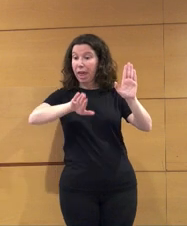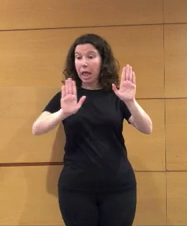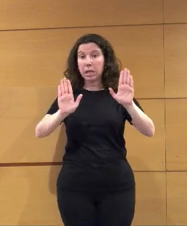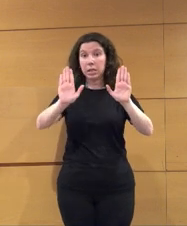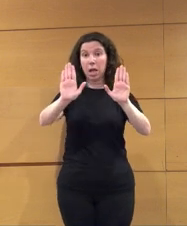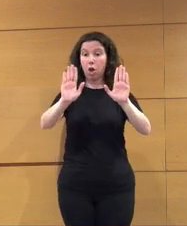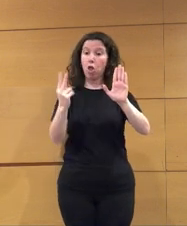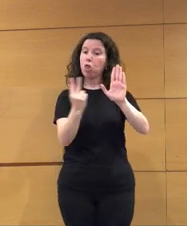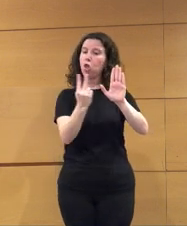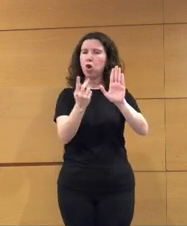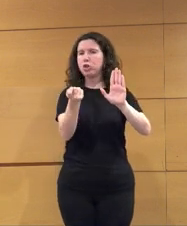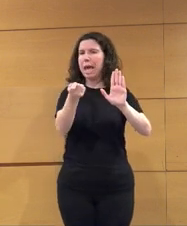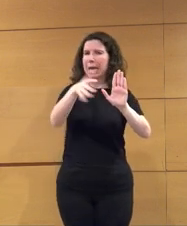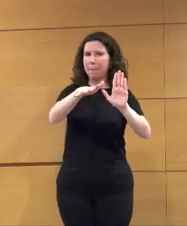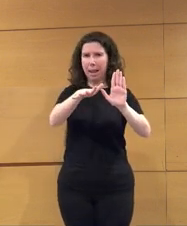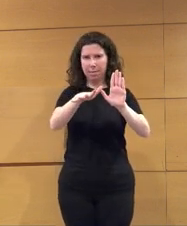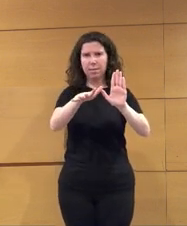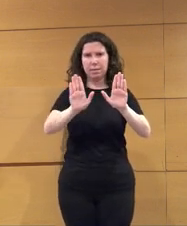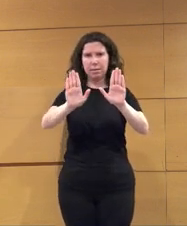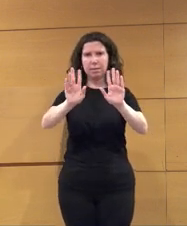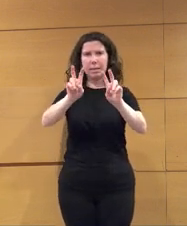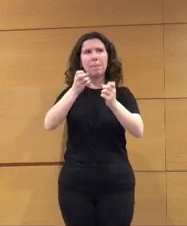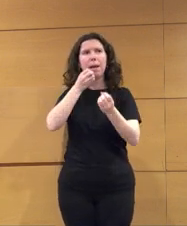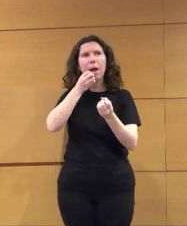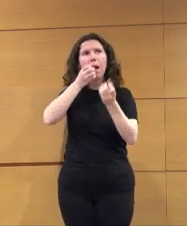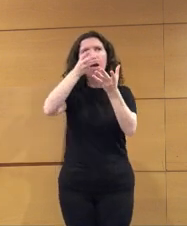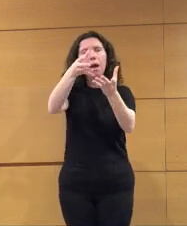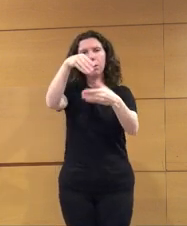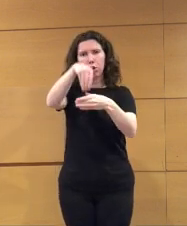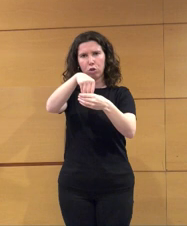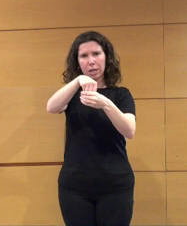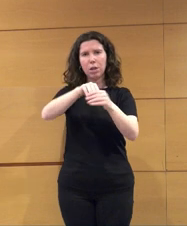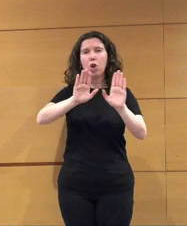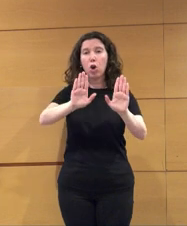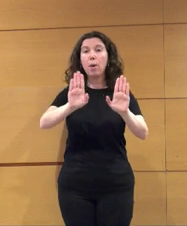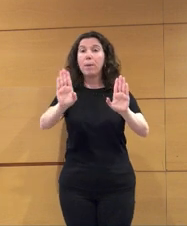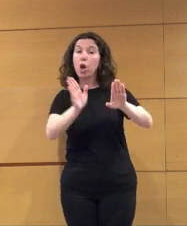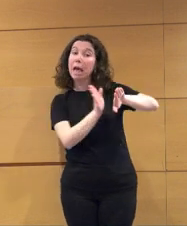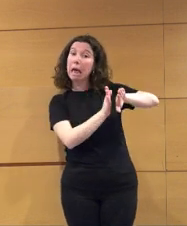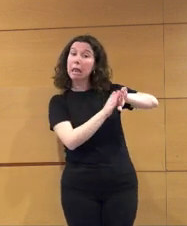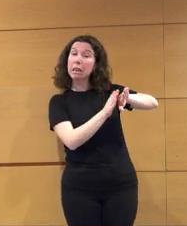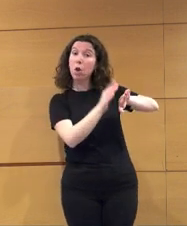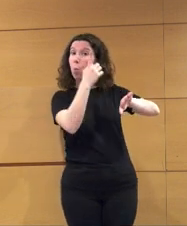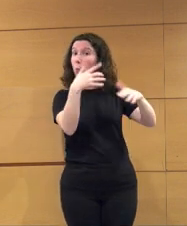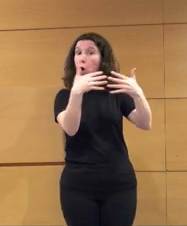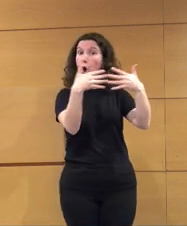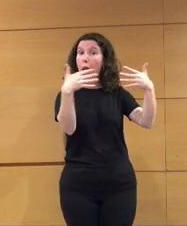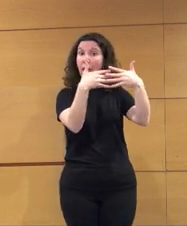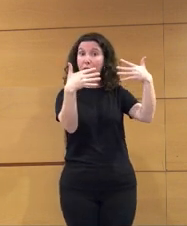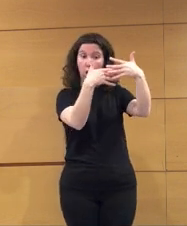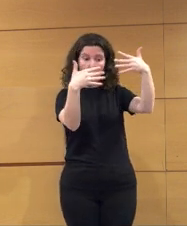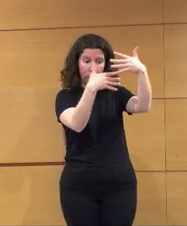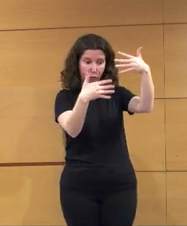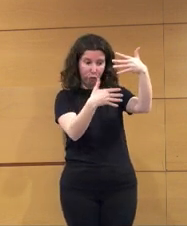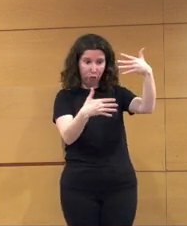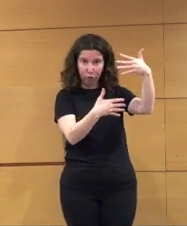prácticamente equivalentes en lo que quieren transmitir. El texto de la izquierda es una única oración, parecería increíble que todo